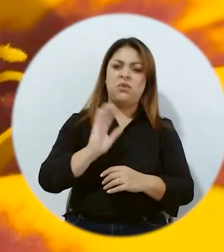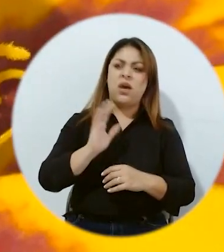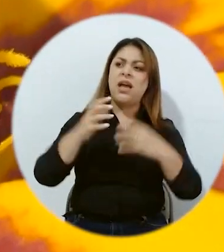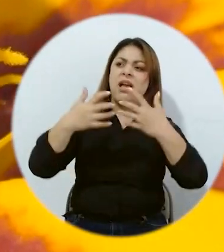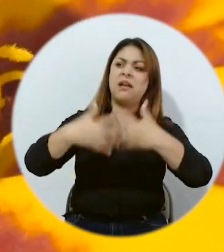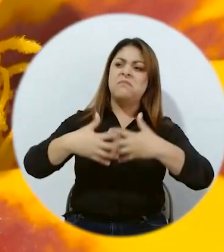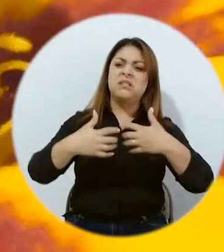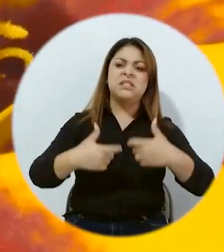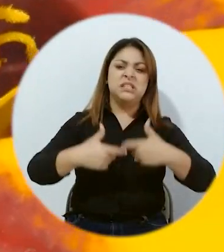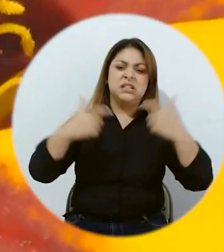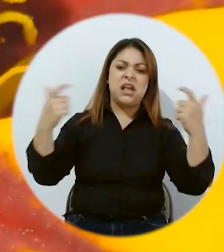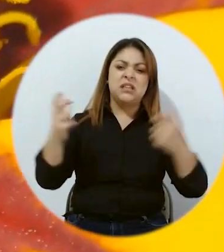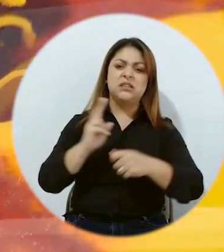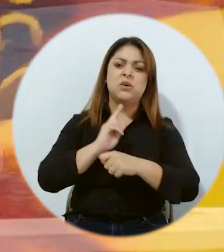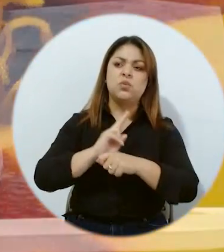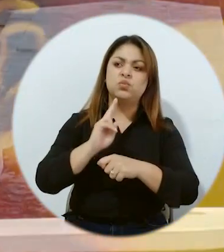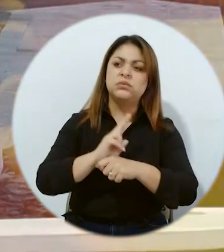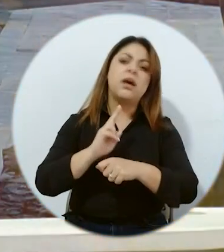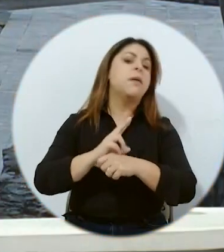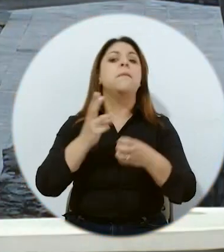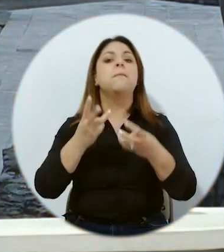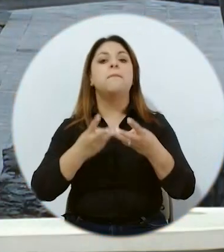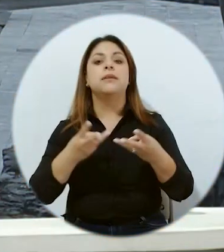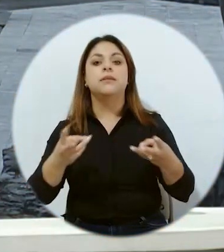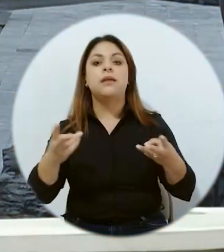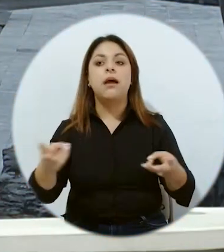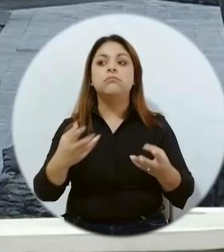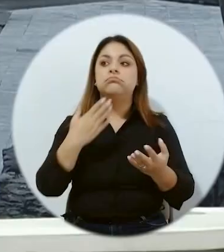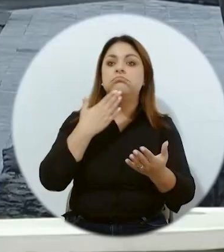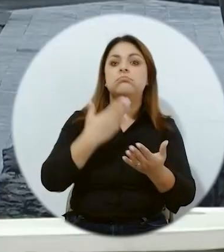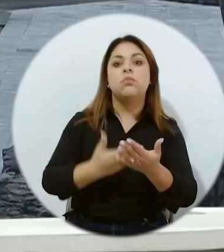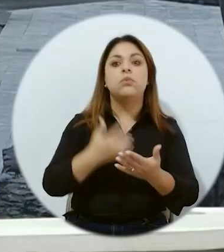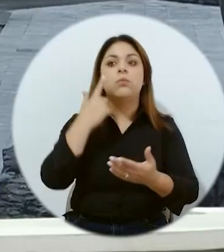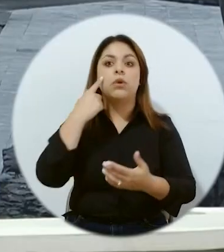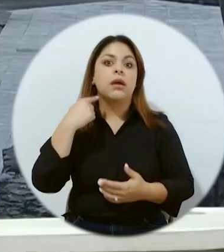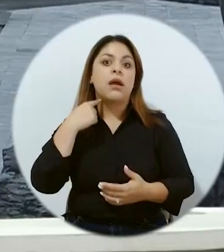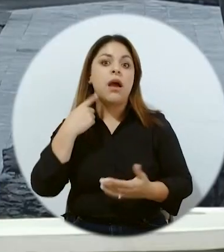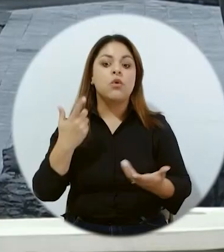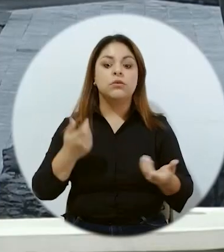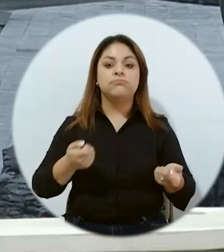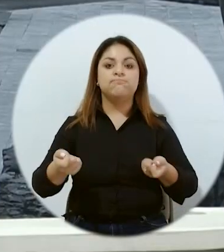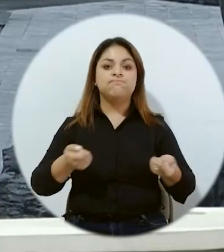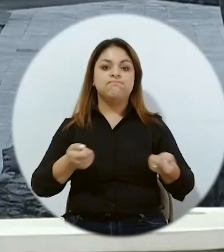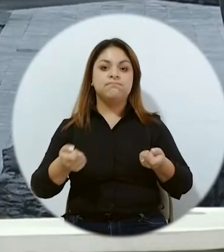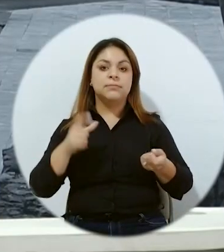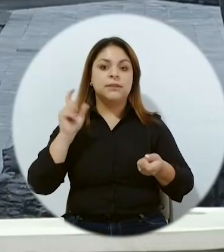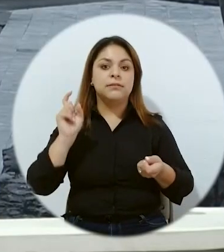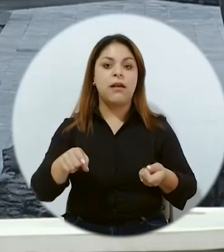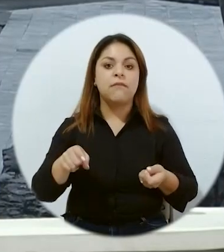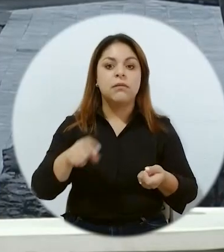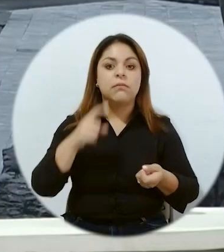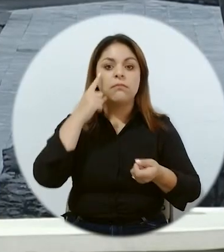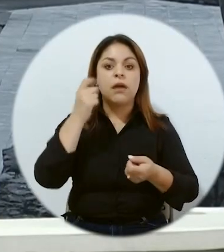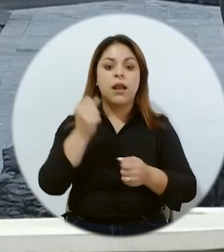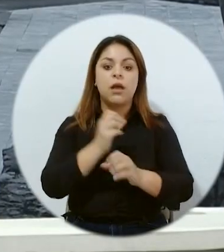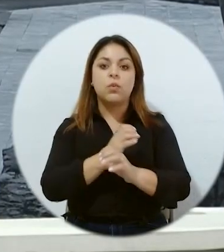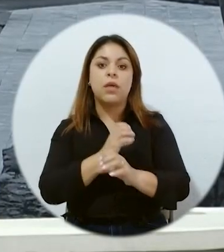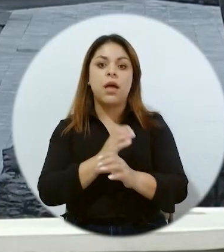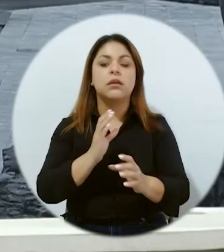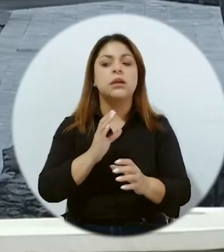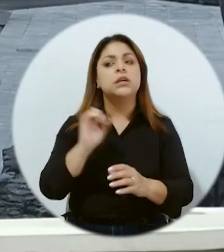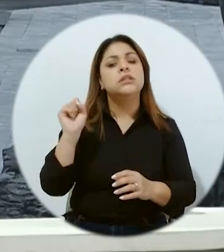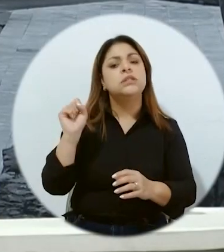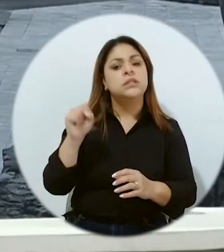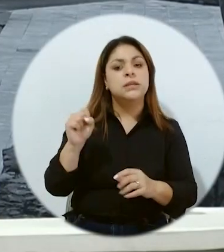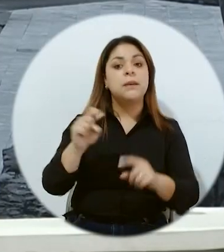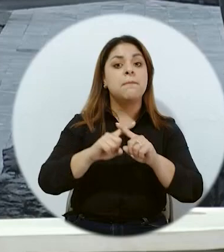uno podría decir, no, pero una empresa grande va a utilizar insumos de una forma eficiente porque son muy caros y tiene